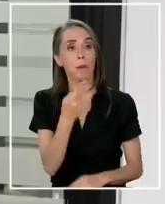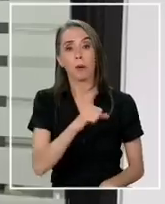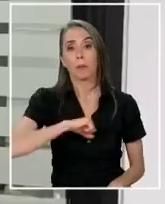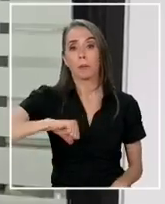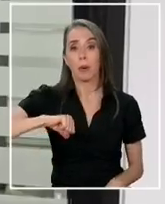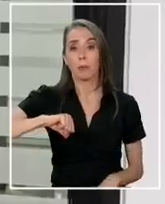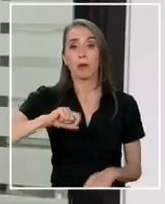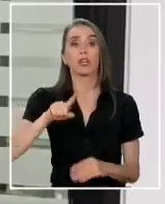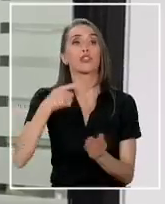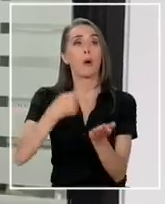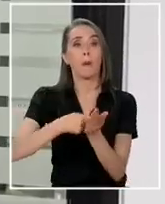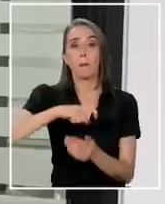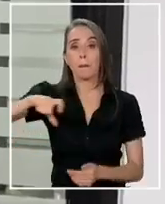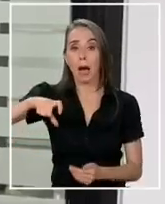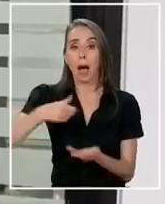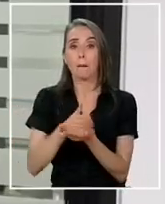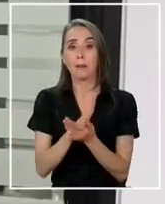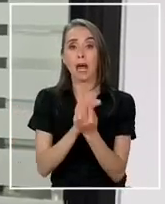justamente